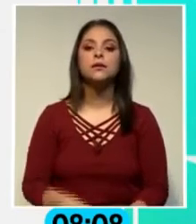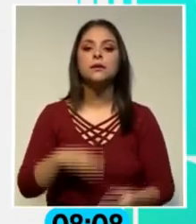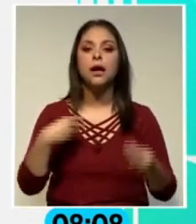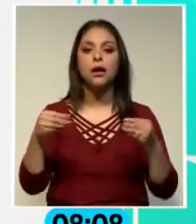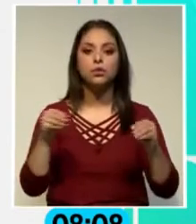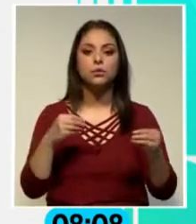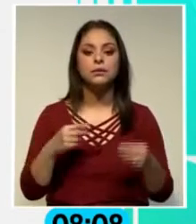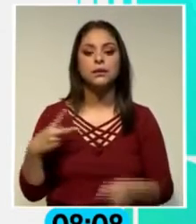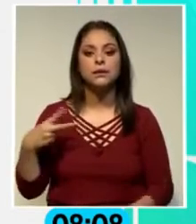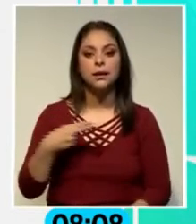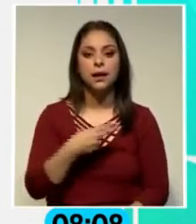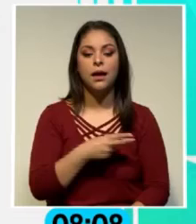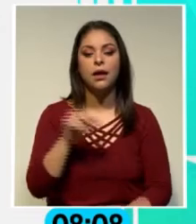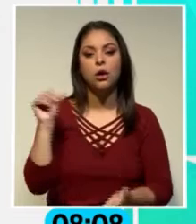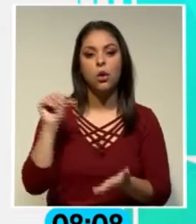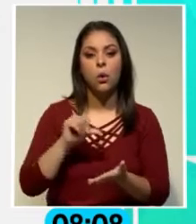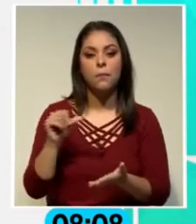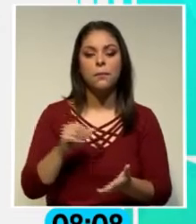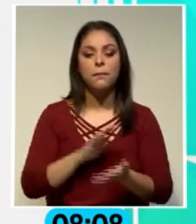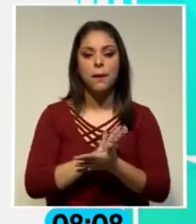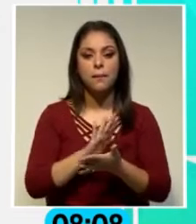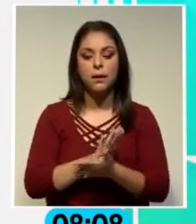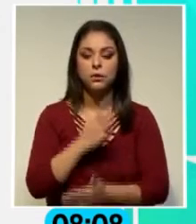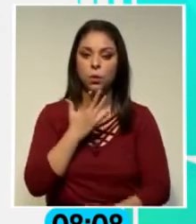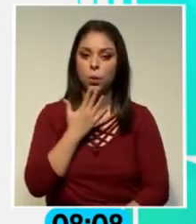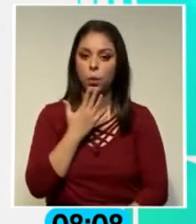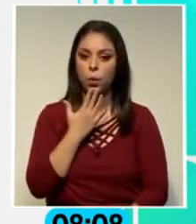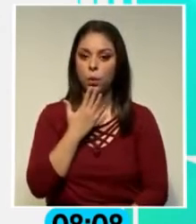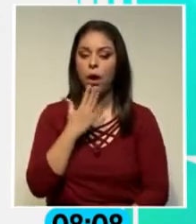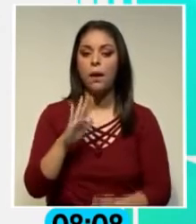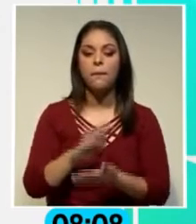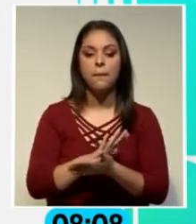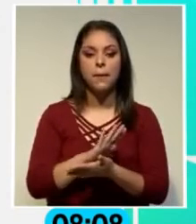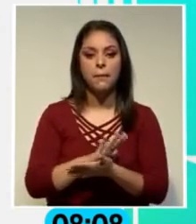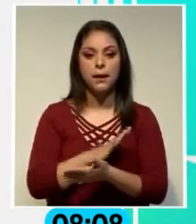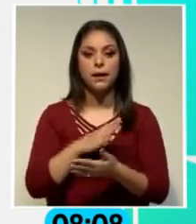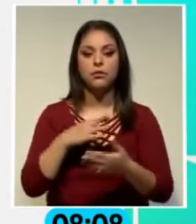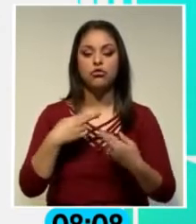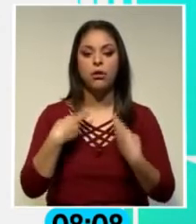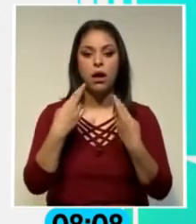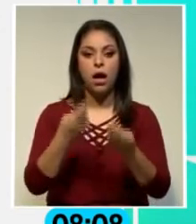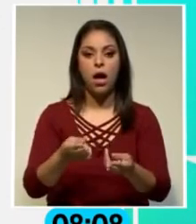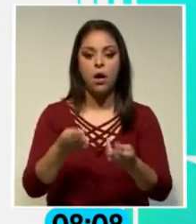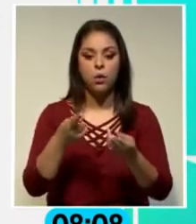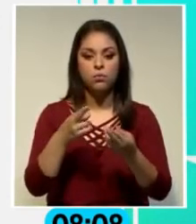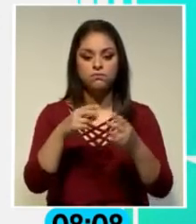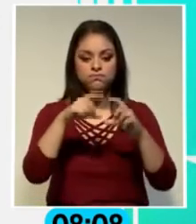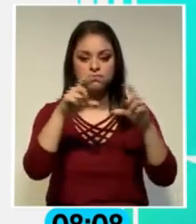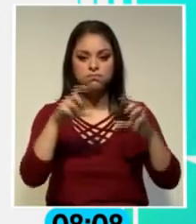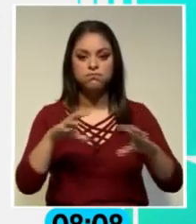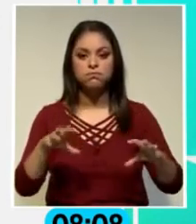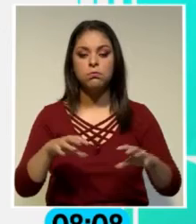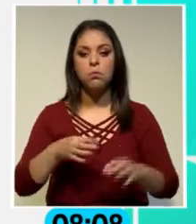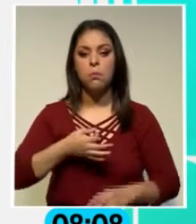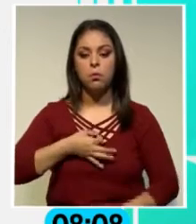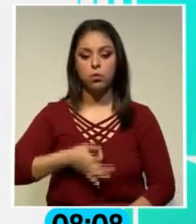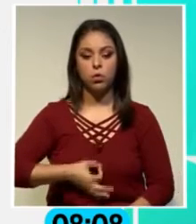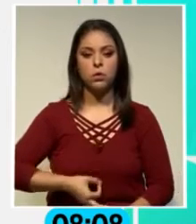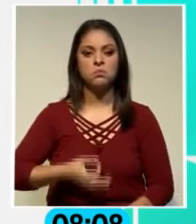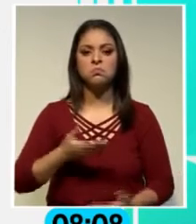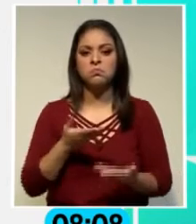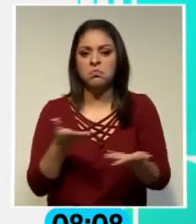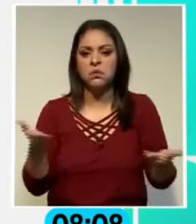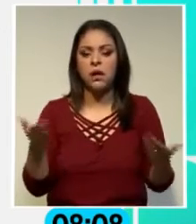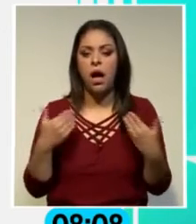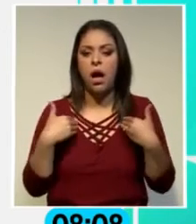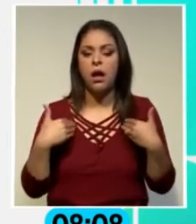tijeras, goma, papel de colores, papel de regalo con figuritas, botones o todo lo que ustedes tengan en casa que sirva